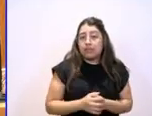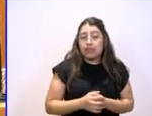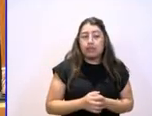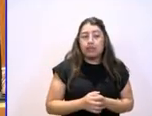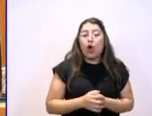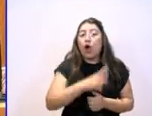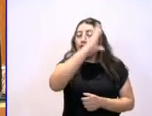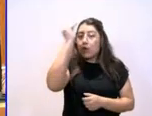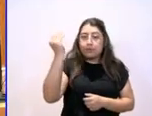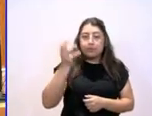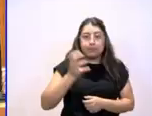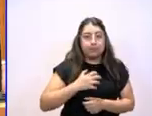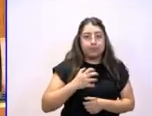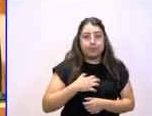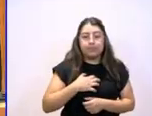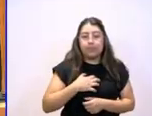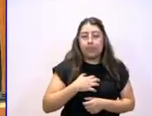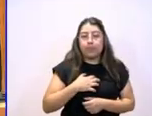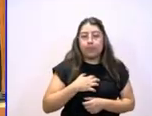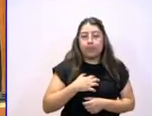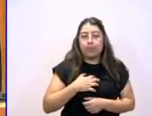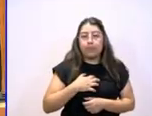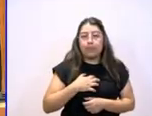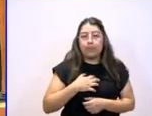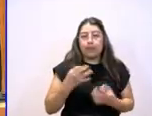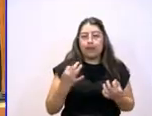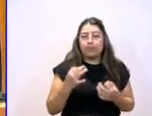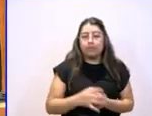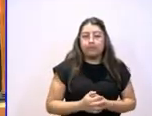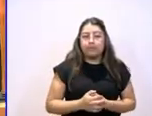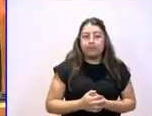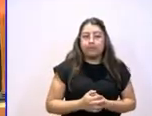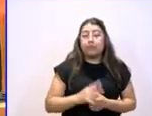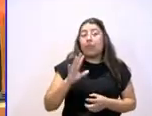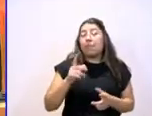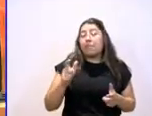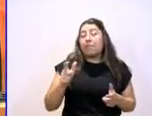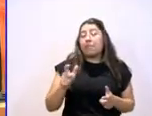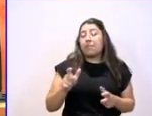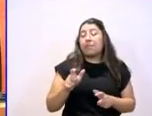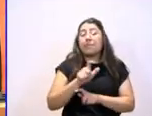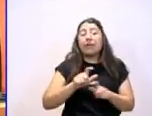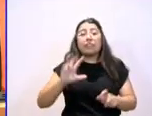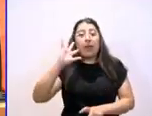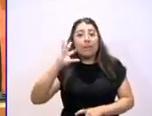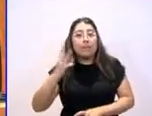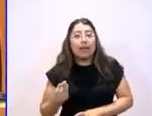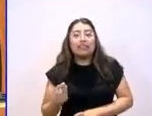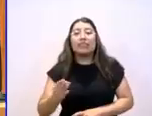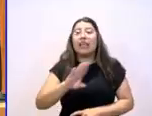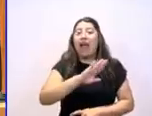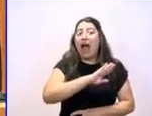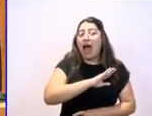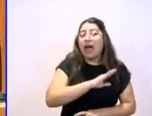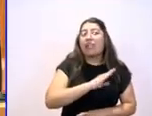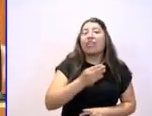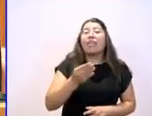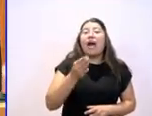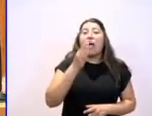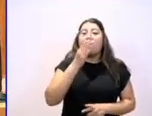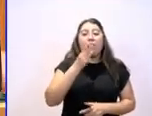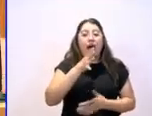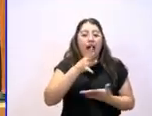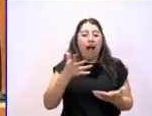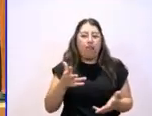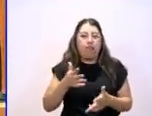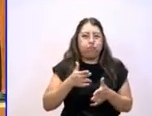podemos olvidarnos, es de los gazatíes, de los palestinos y palestinas que están siendo asesinados